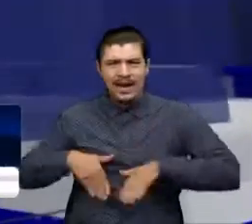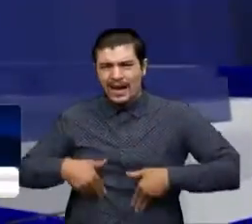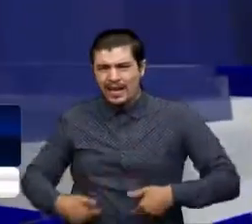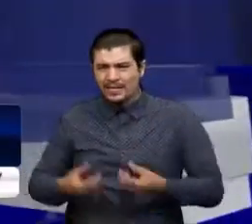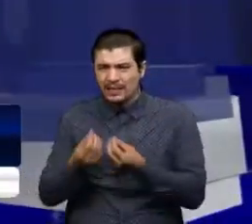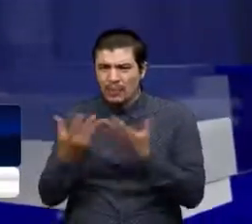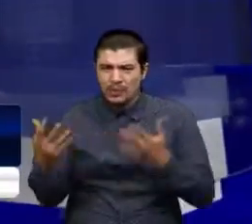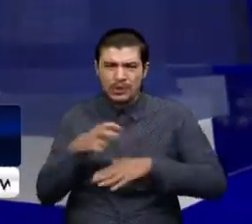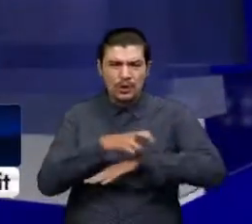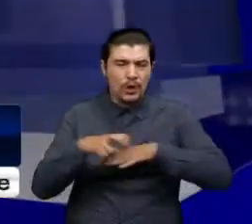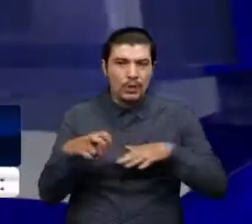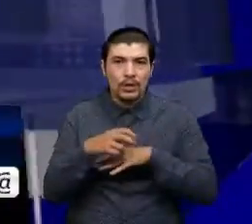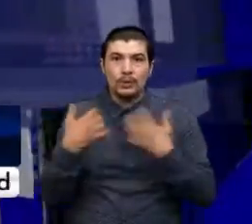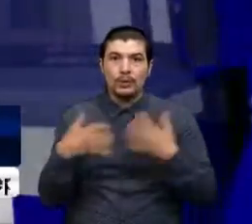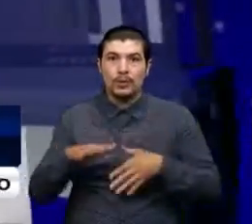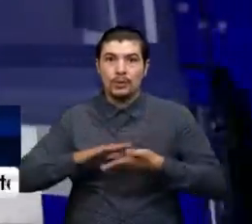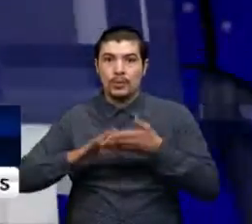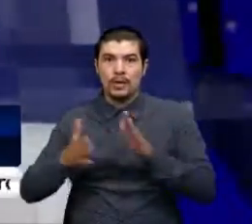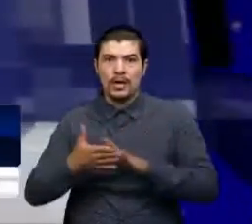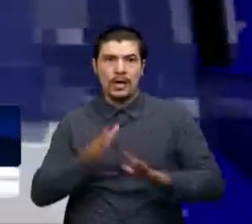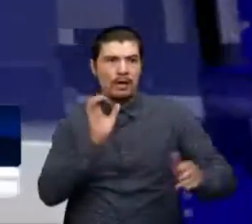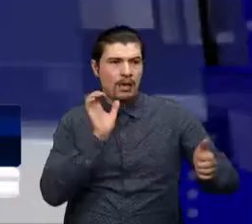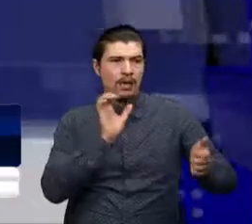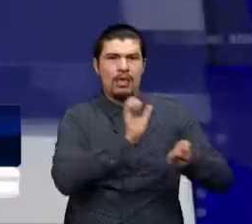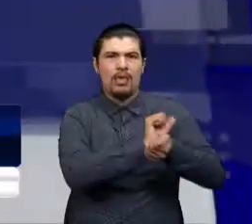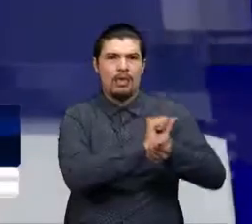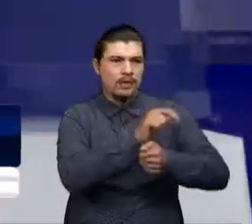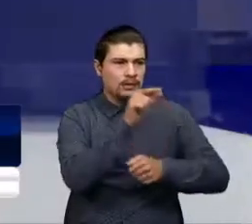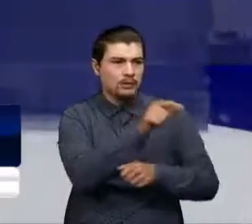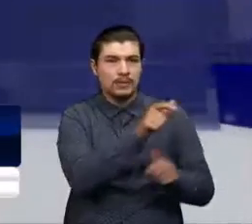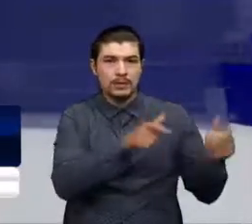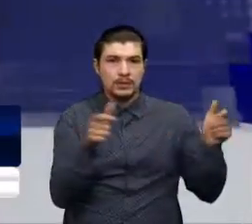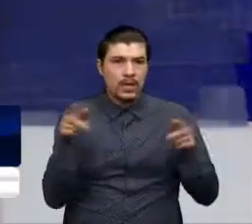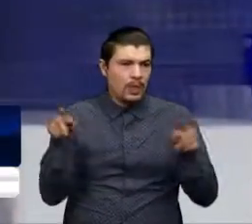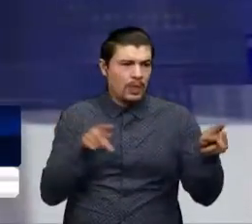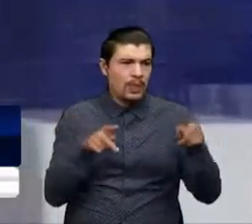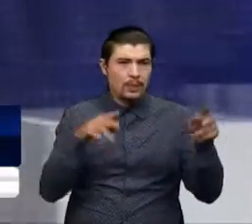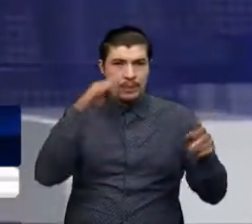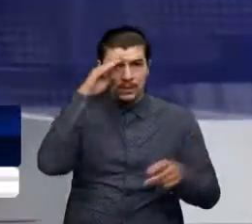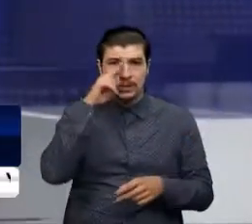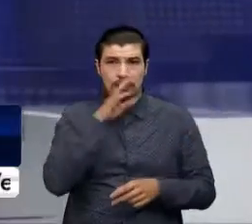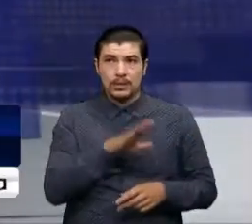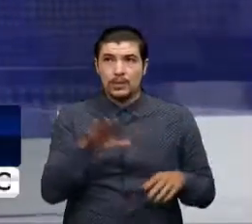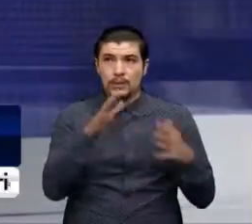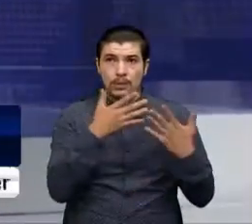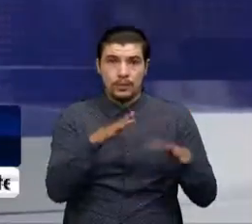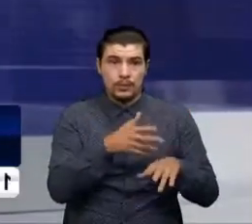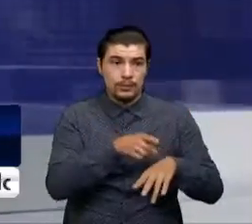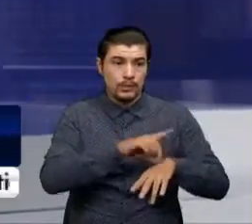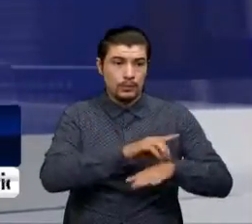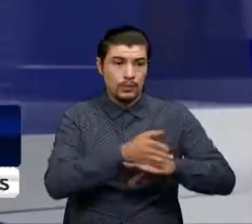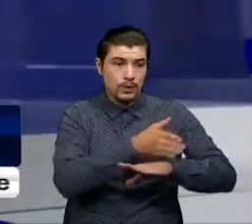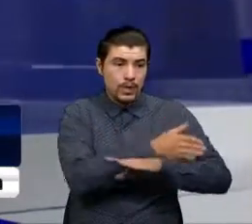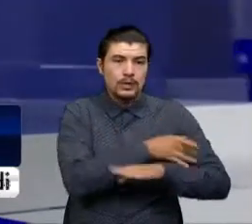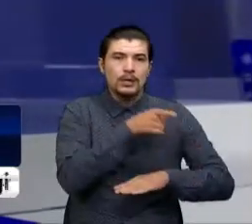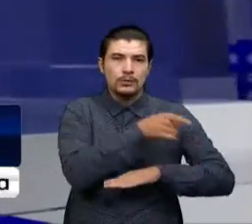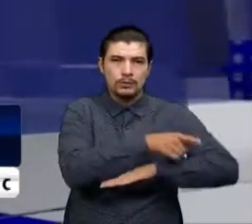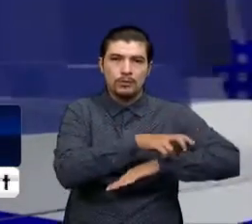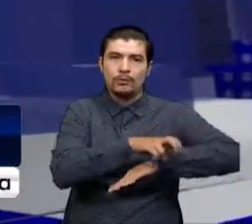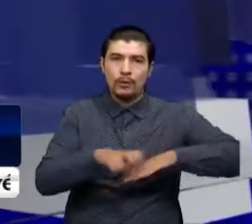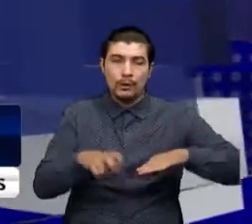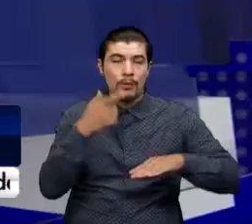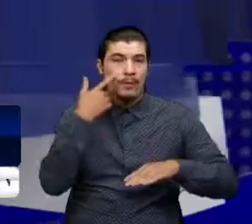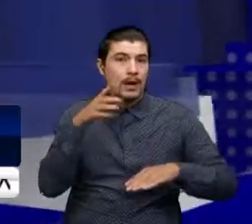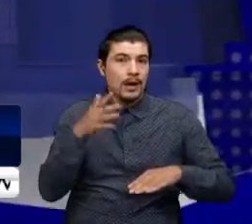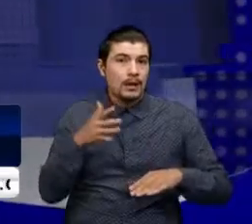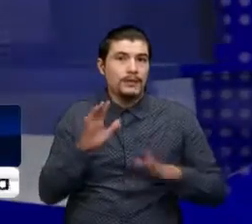frecuentes atracos, detuvo a unas personas quienes eran perseguidos por la policía, los cuales minutos antes habían realizado presuntamente